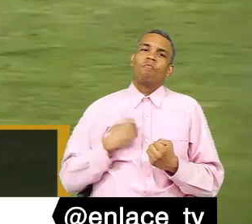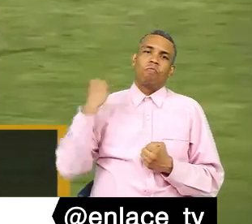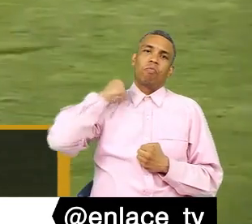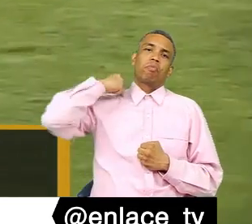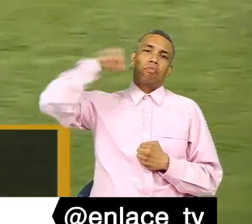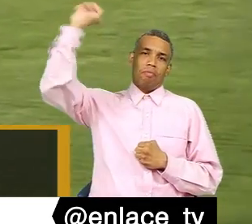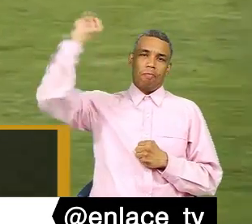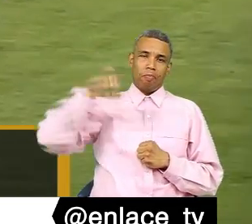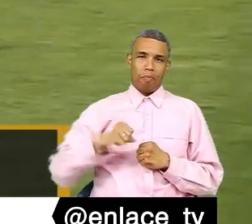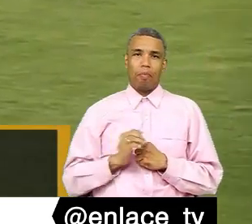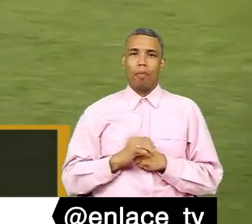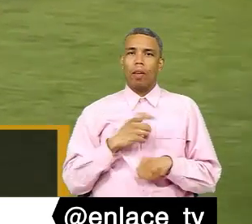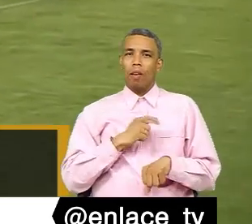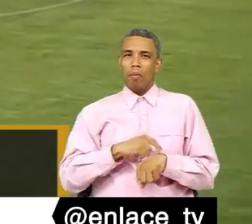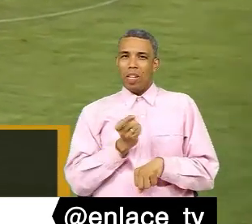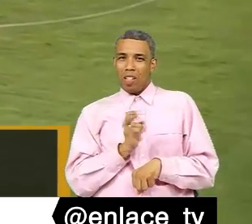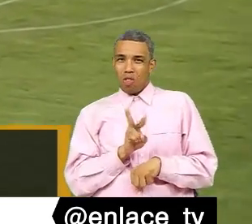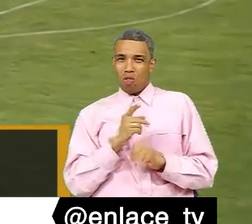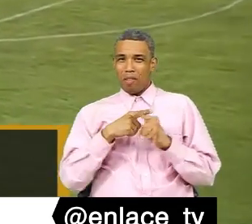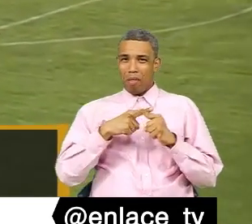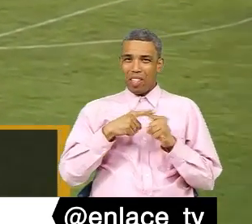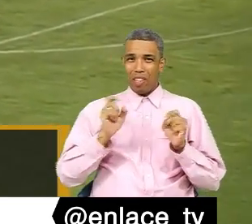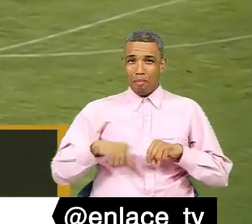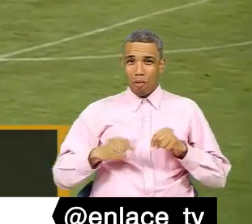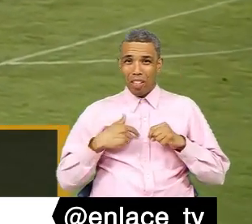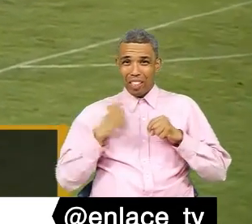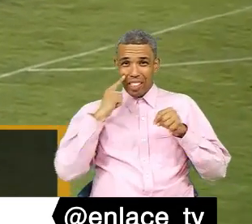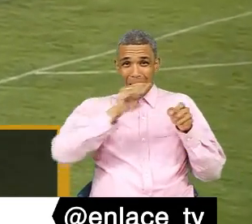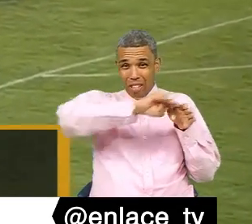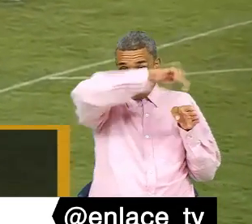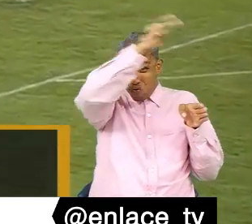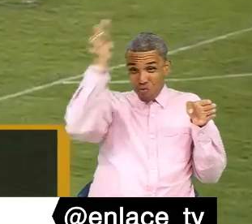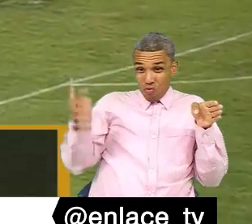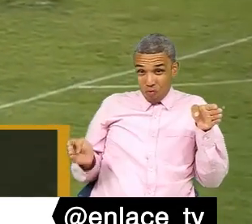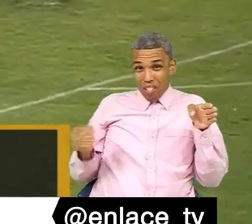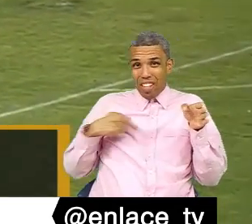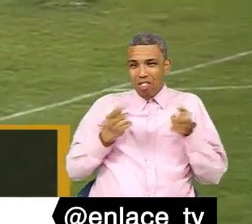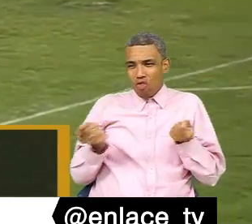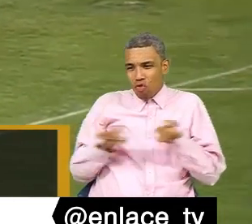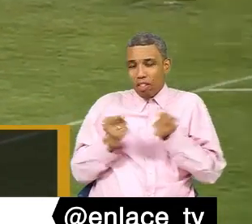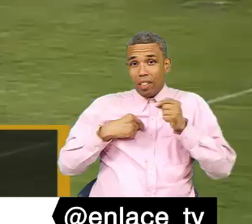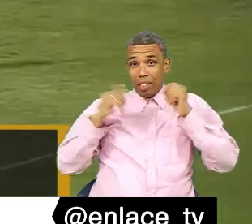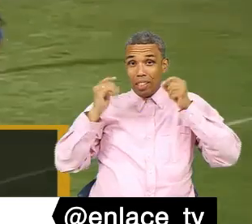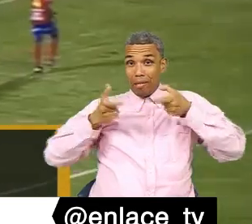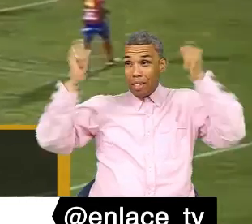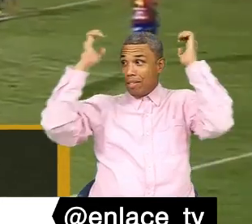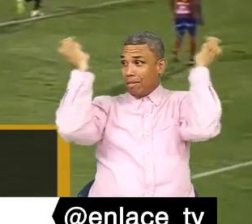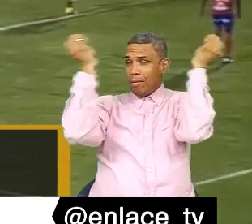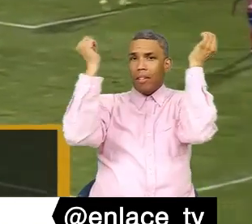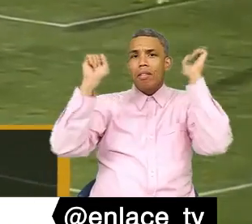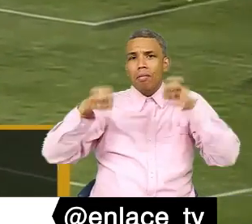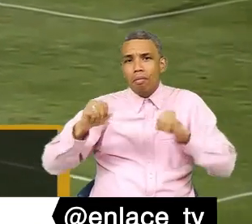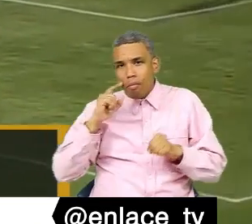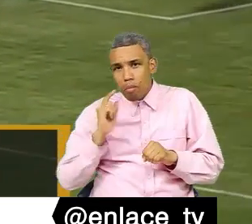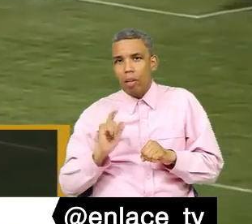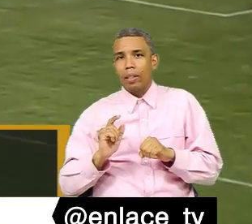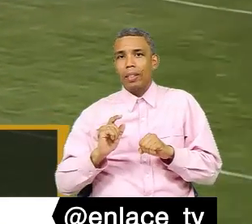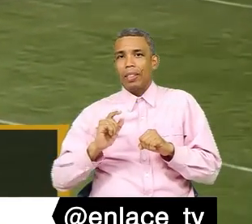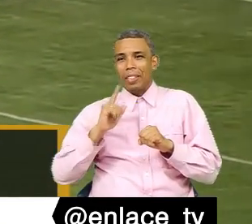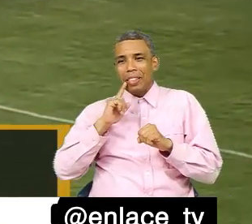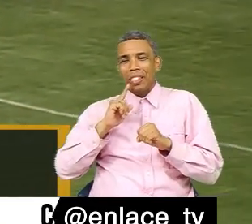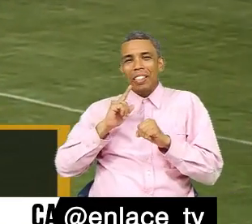las 2:30 de la tarde habrá cierre de vías en este tramo de la Villa Olímpica y las puertas del estadio se abrirán desde las 3:30 de la